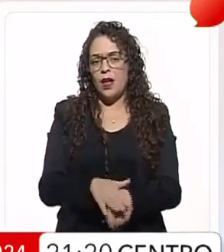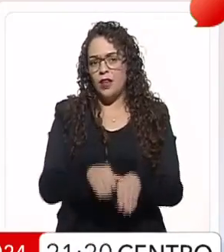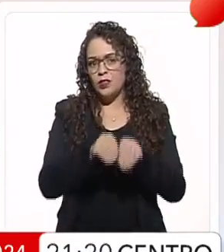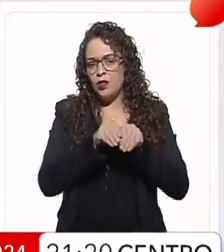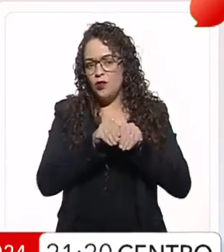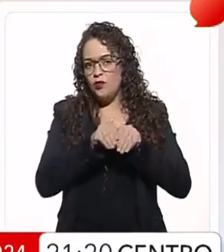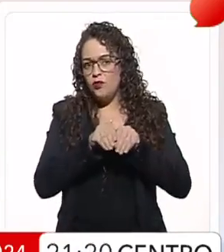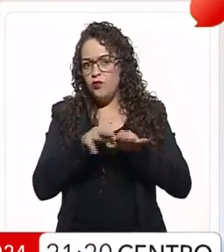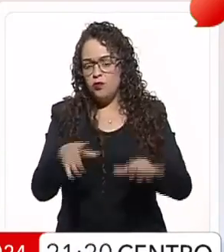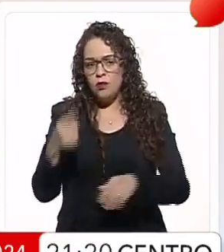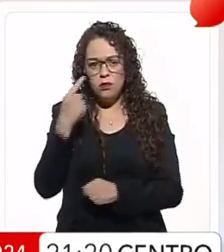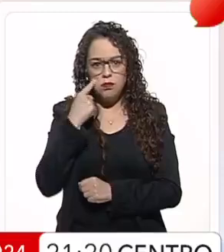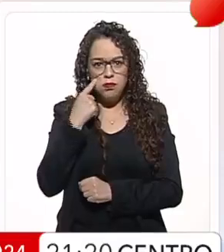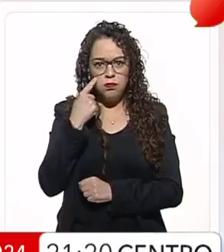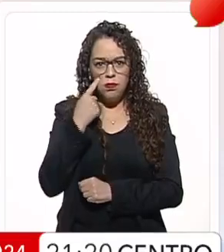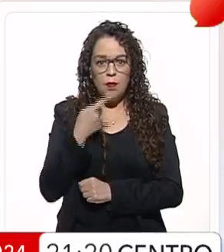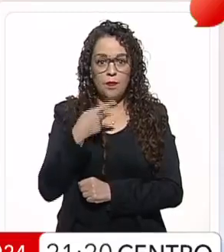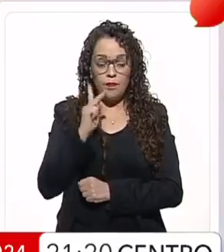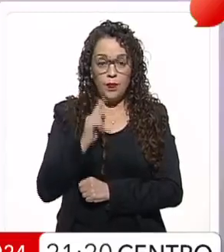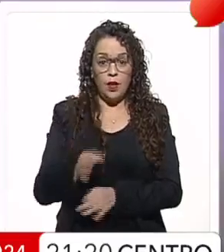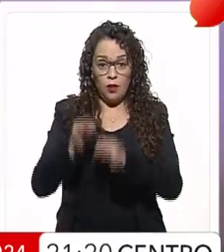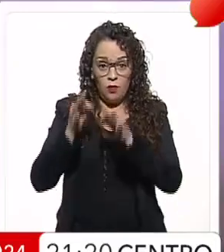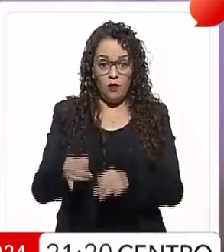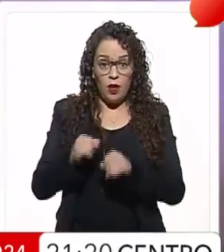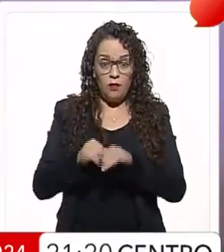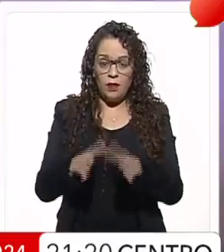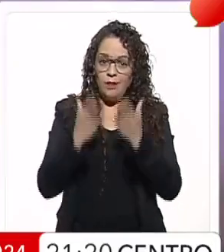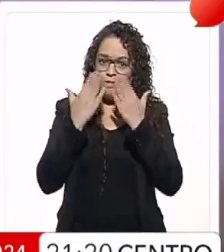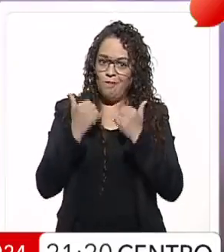del vacío de información sustentada.